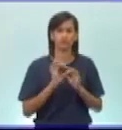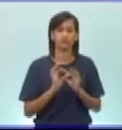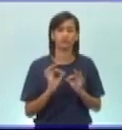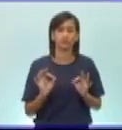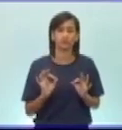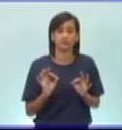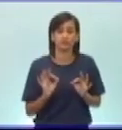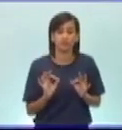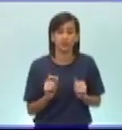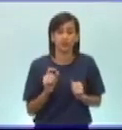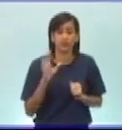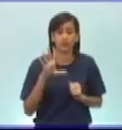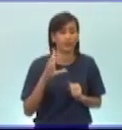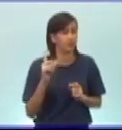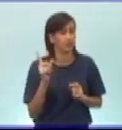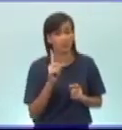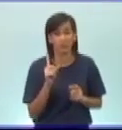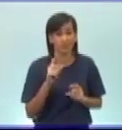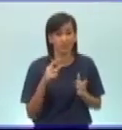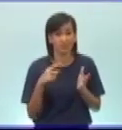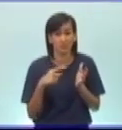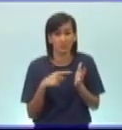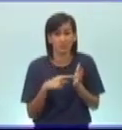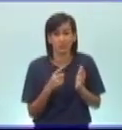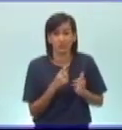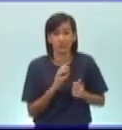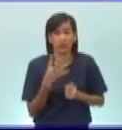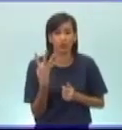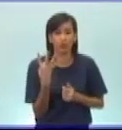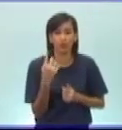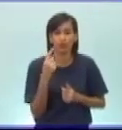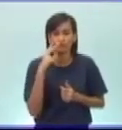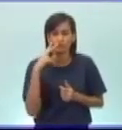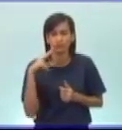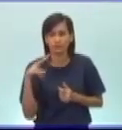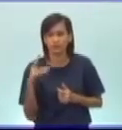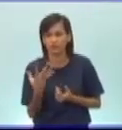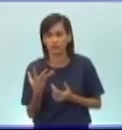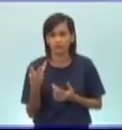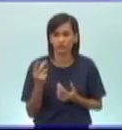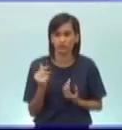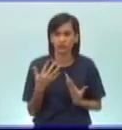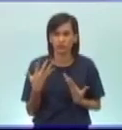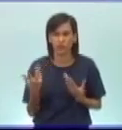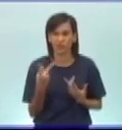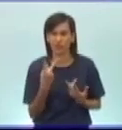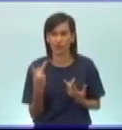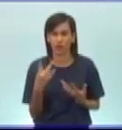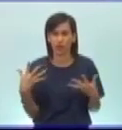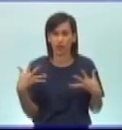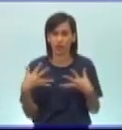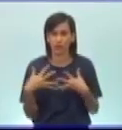5 no es múltiplo de 4, buscamos también el mínimo común